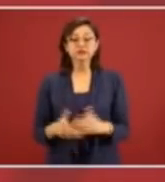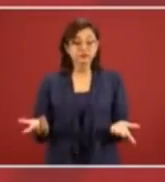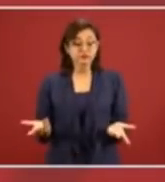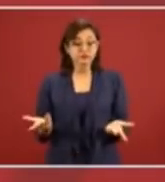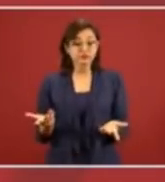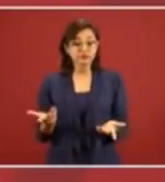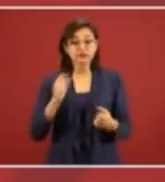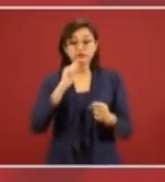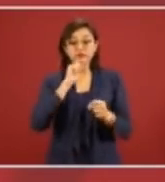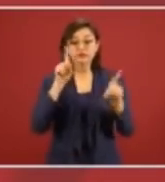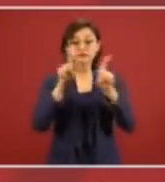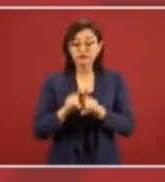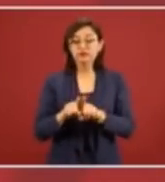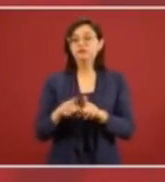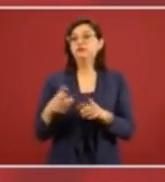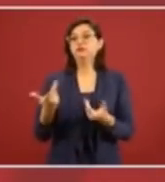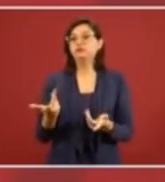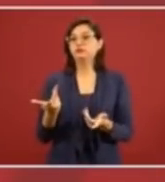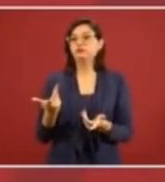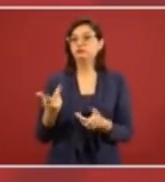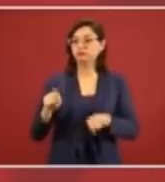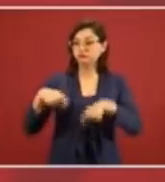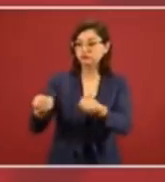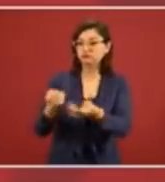pueden otorgar, por ejemplo, créditos